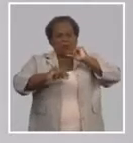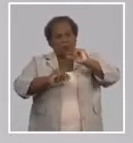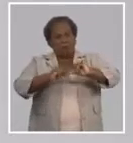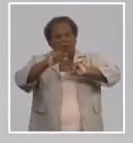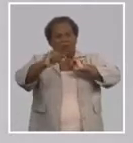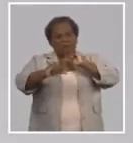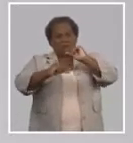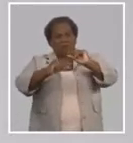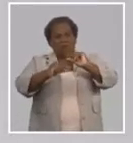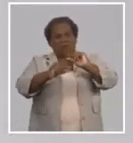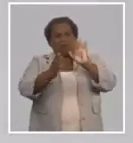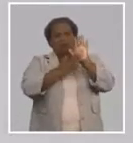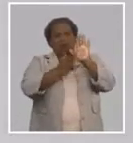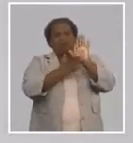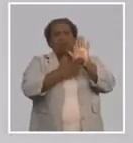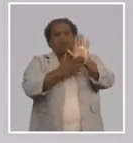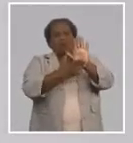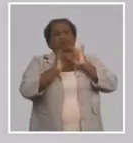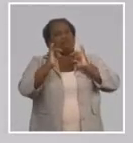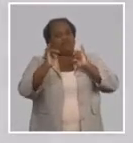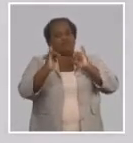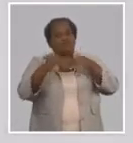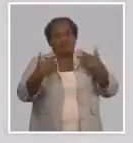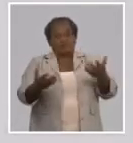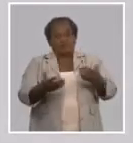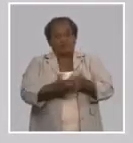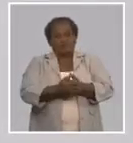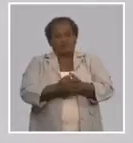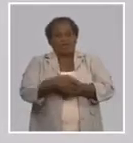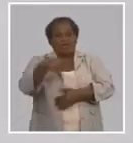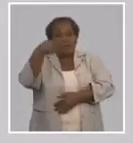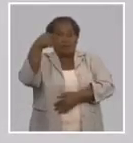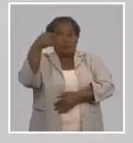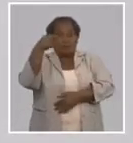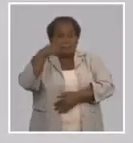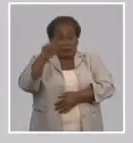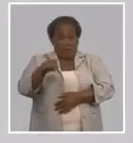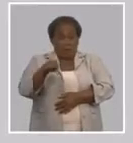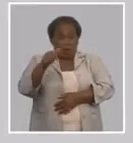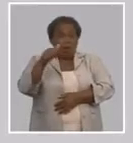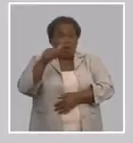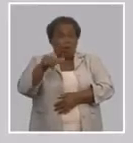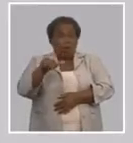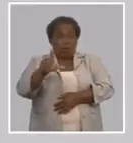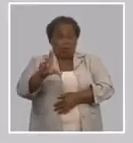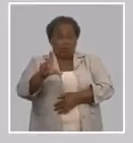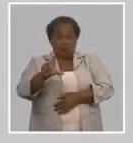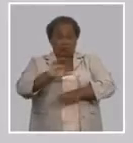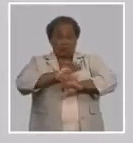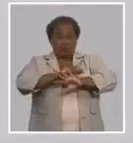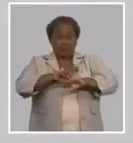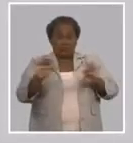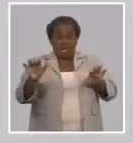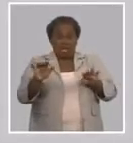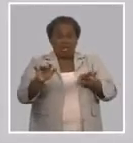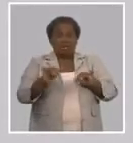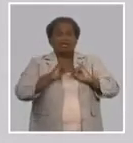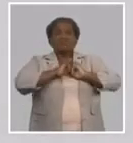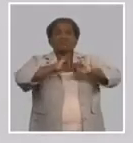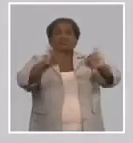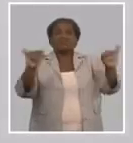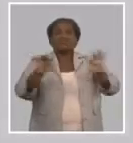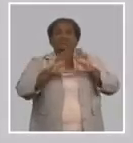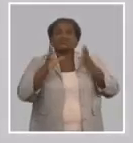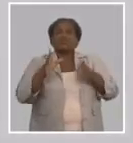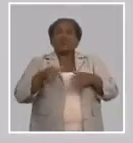y lo demuestro con los siguientes datos ya el primero de julio se comunicaba a todas las aerolíneas